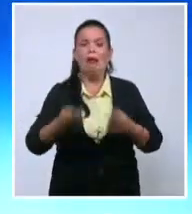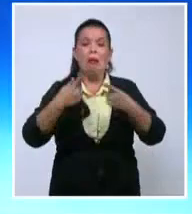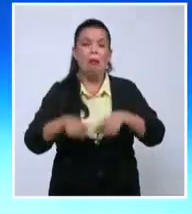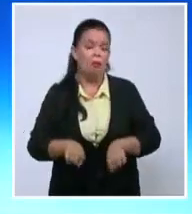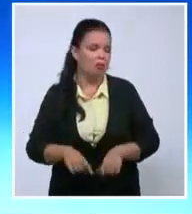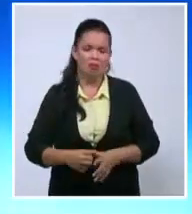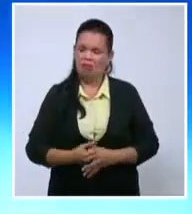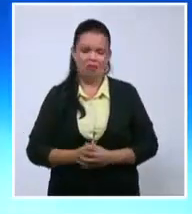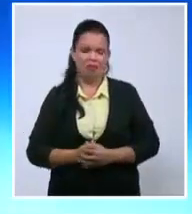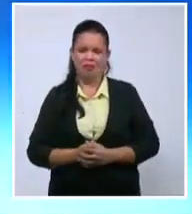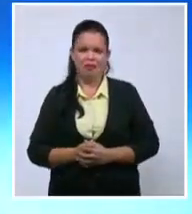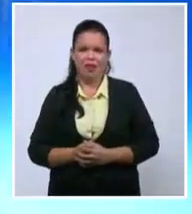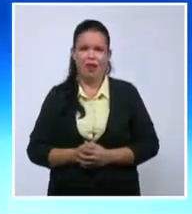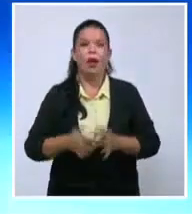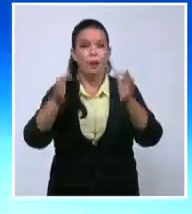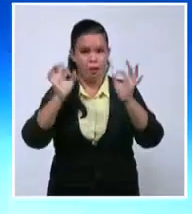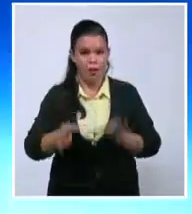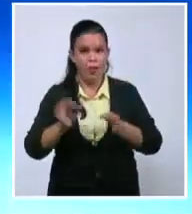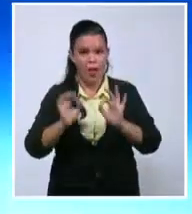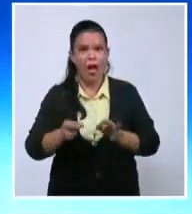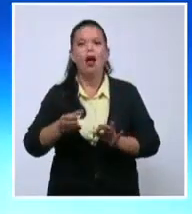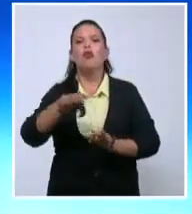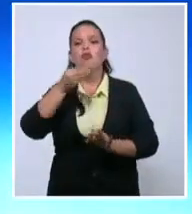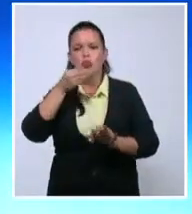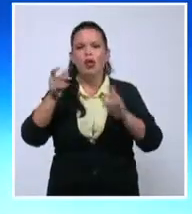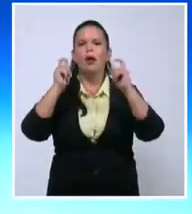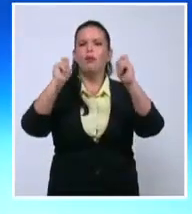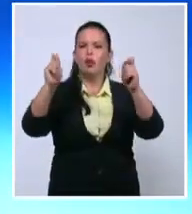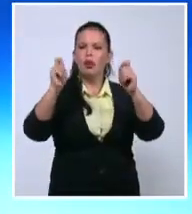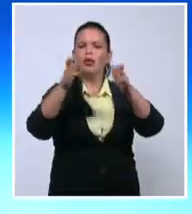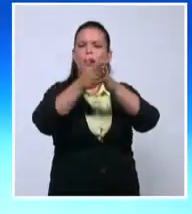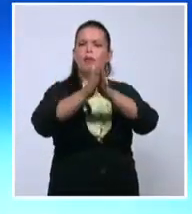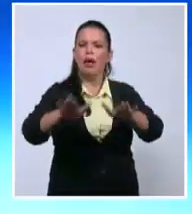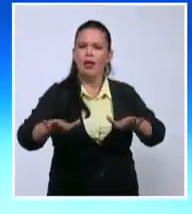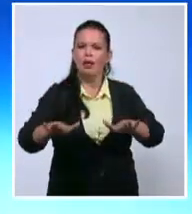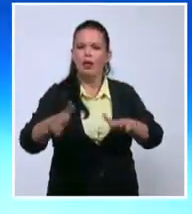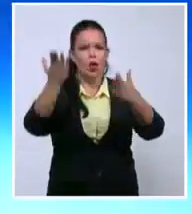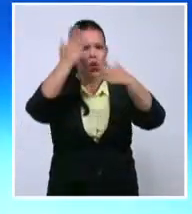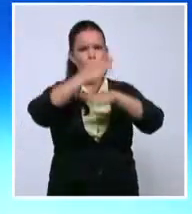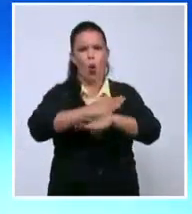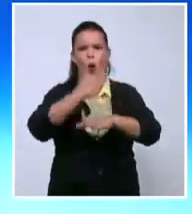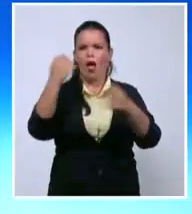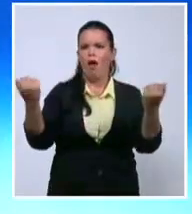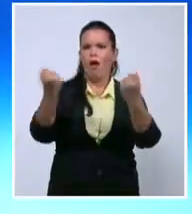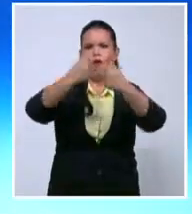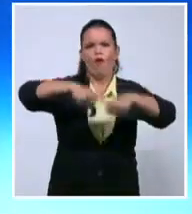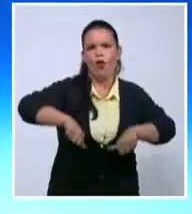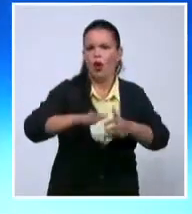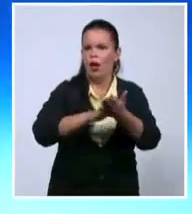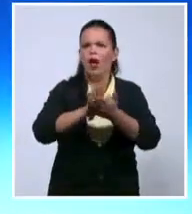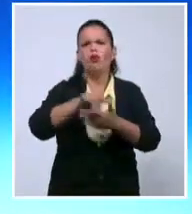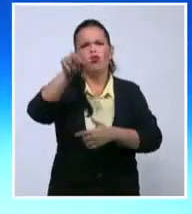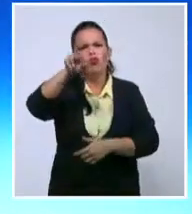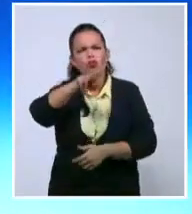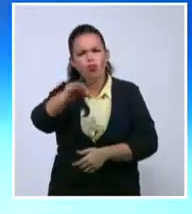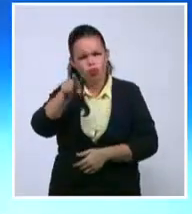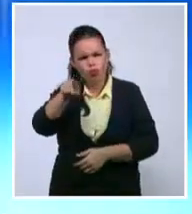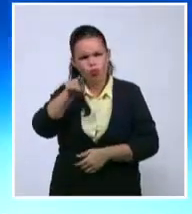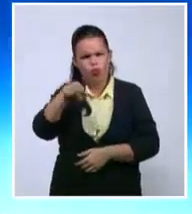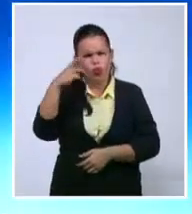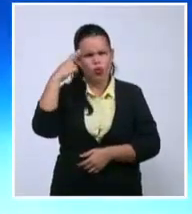calle, pero pacíficas, sin violencia? ¿Usted recuerda que el día que un grupo de jóvenes fue al Ministerio de